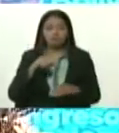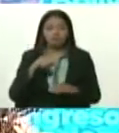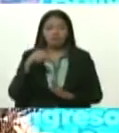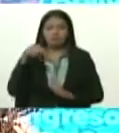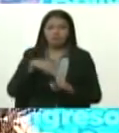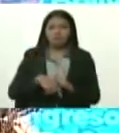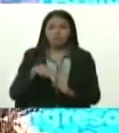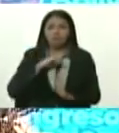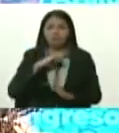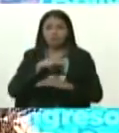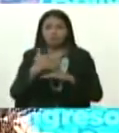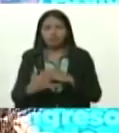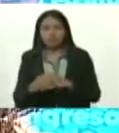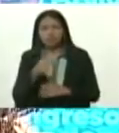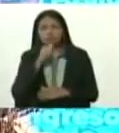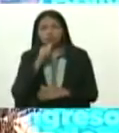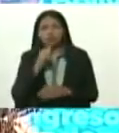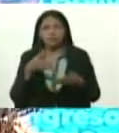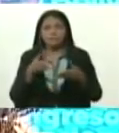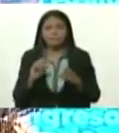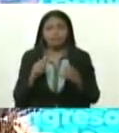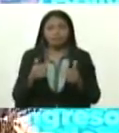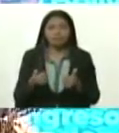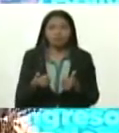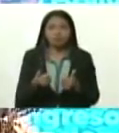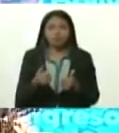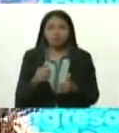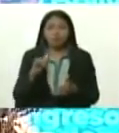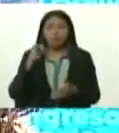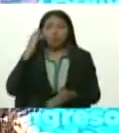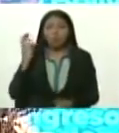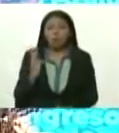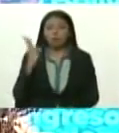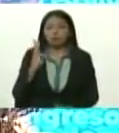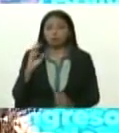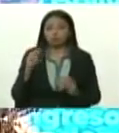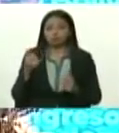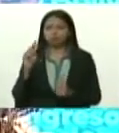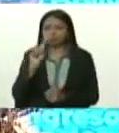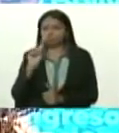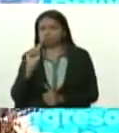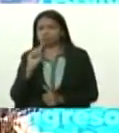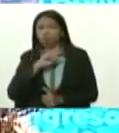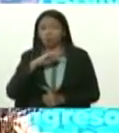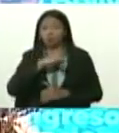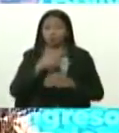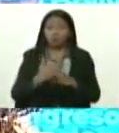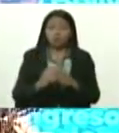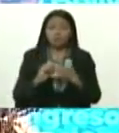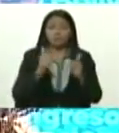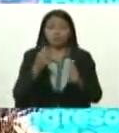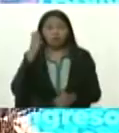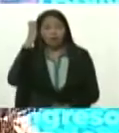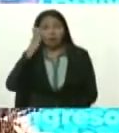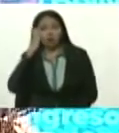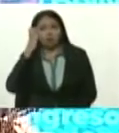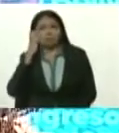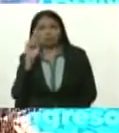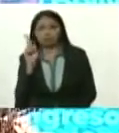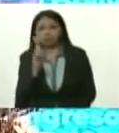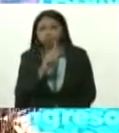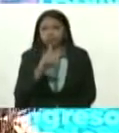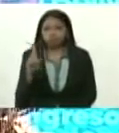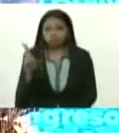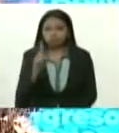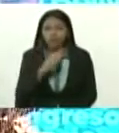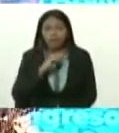este proyecto no nació en Washington. Este proyecto no nació en Europa. A